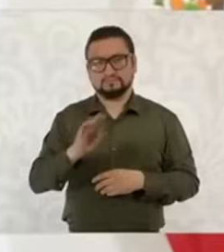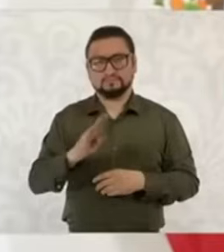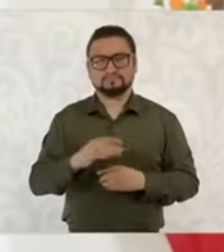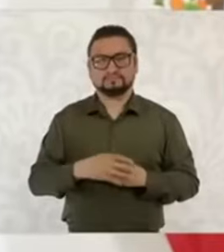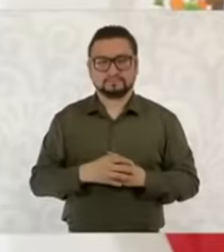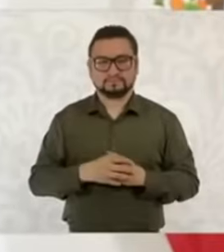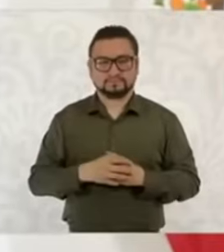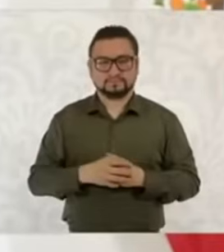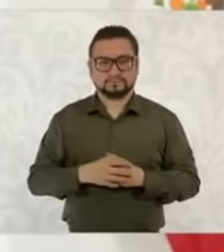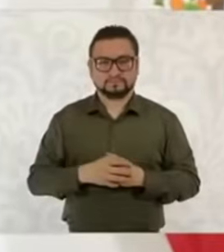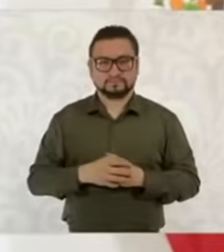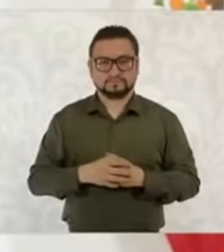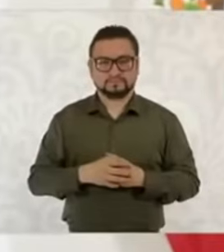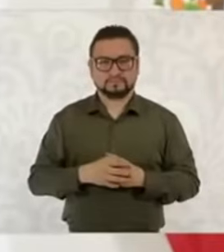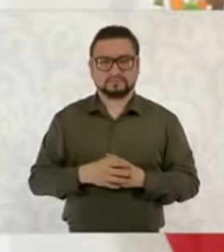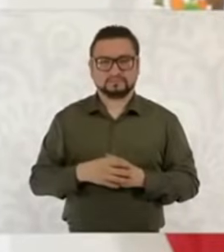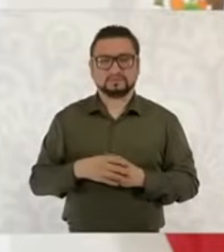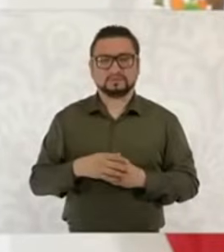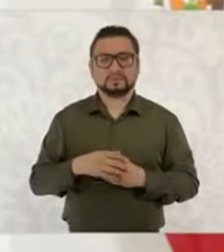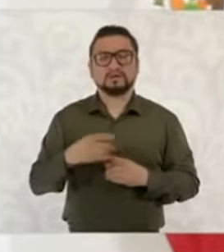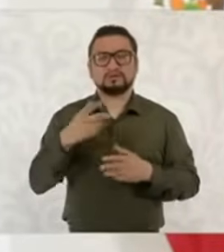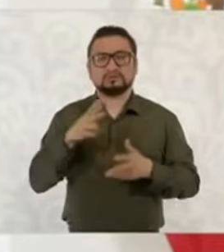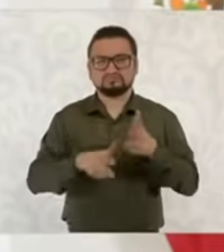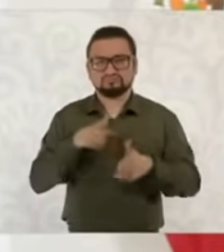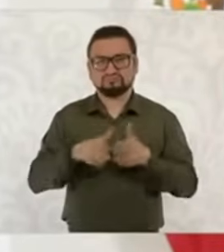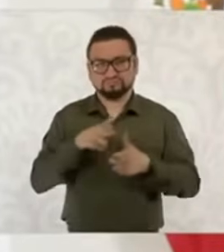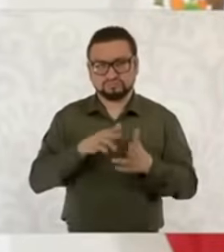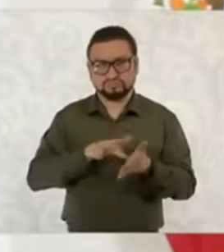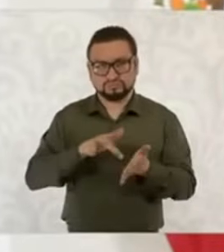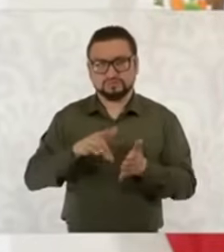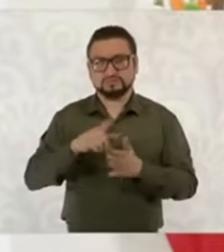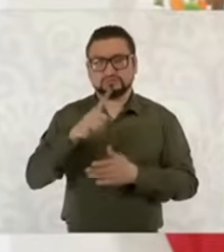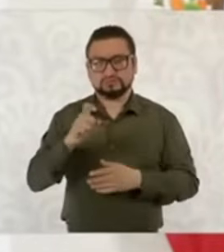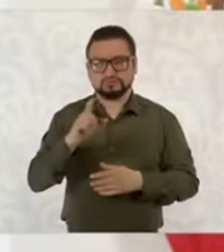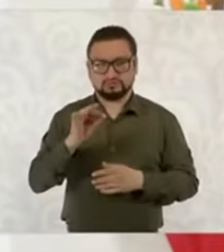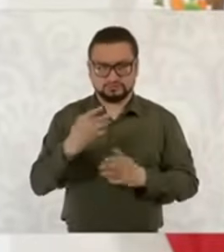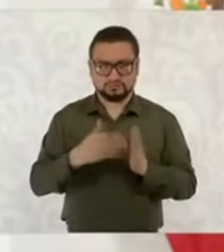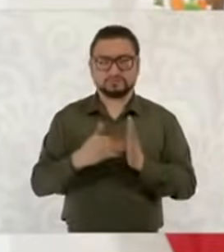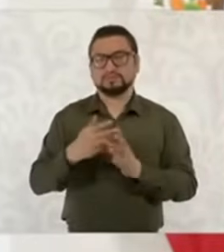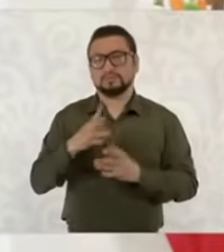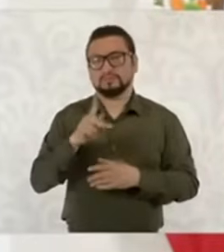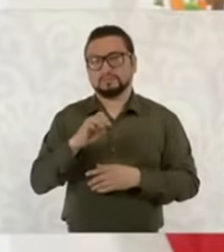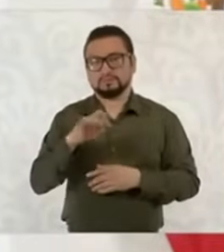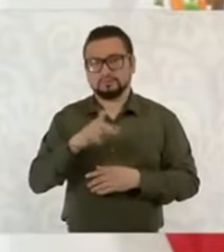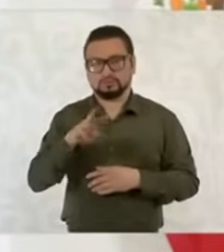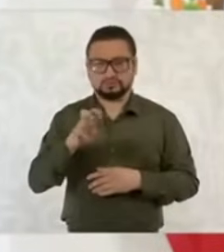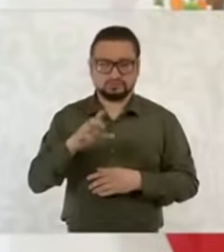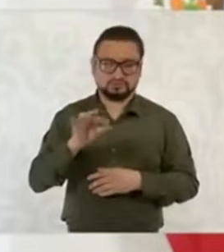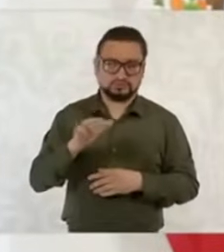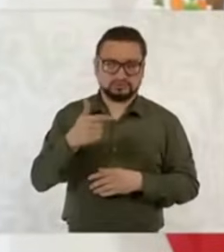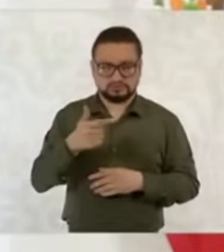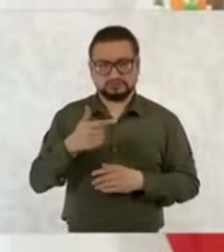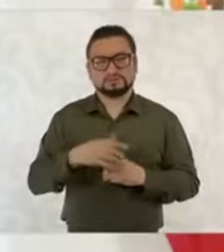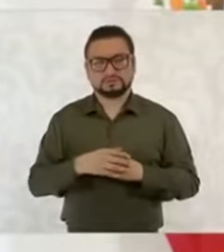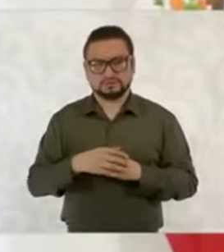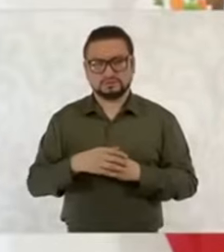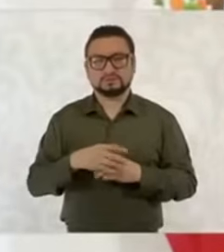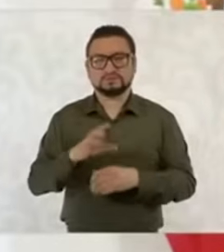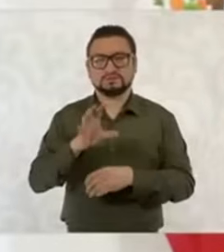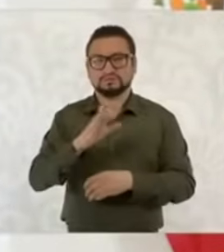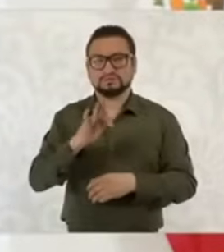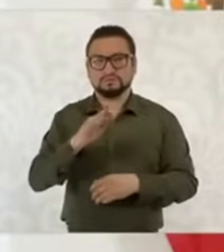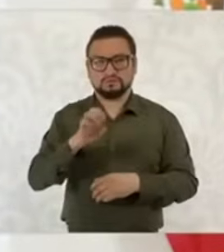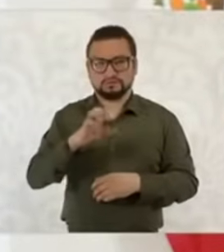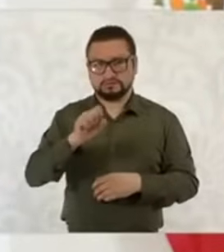física. Expansión ferroviaria, tenemos 143,000 millones de pesos, en Pemex 247, Comisión Federal de Electricidad